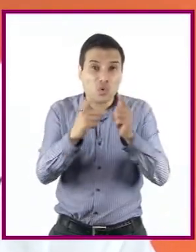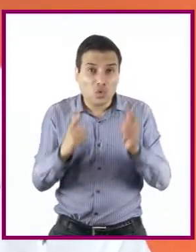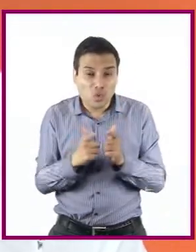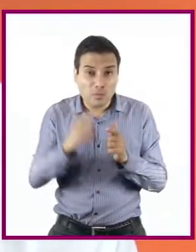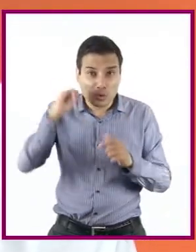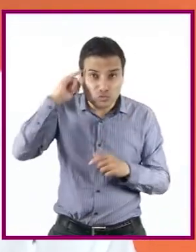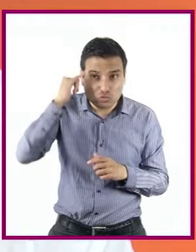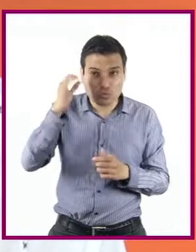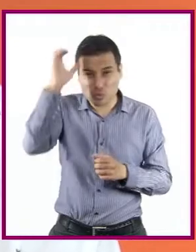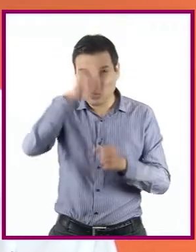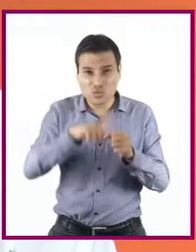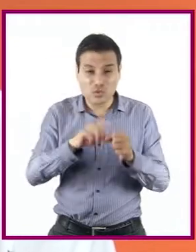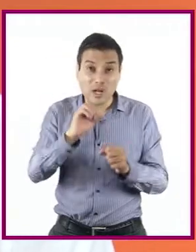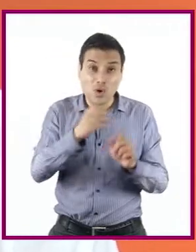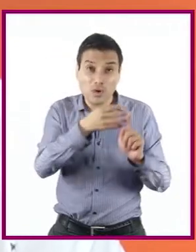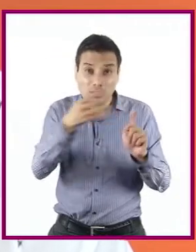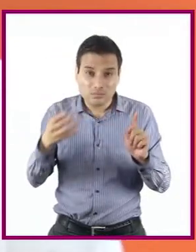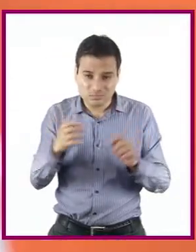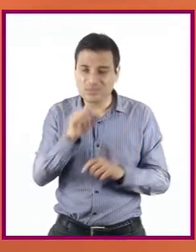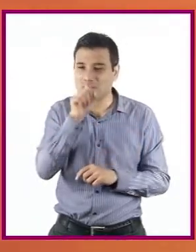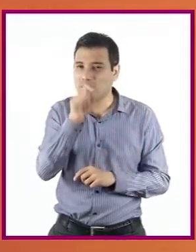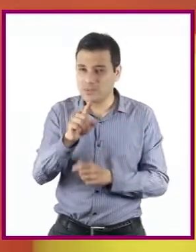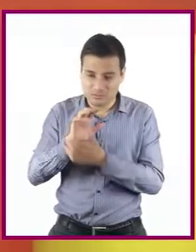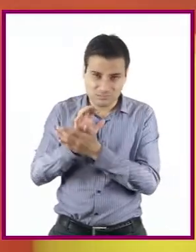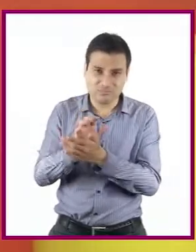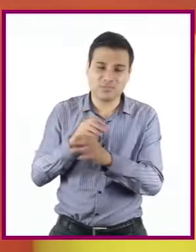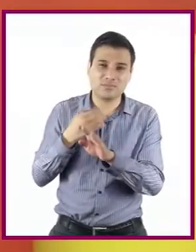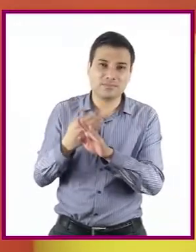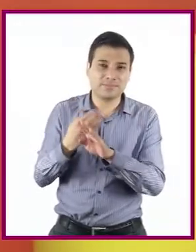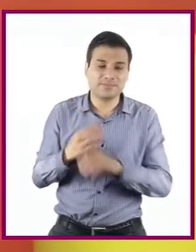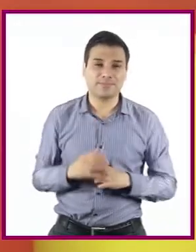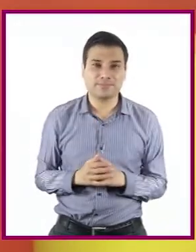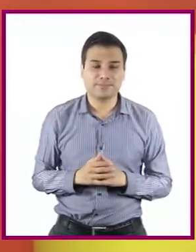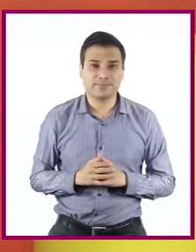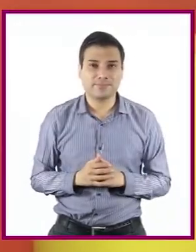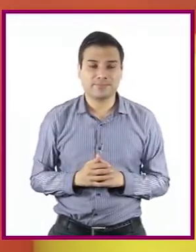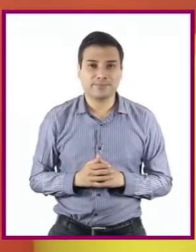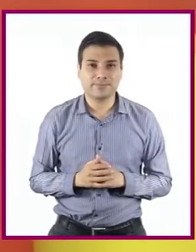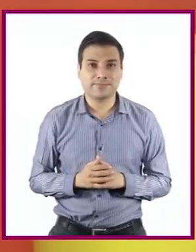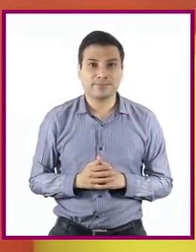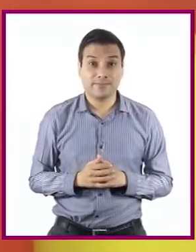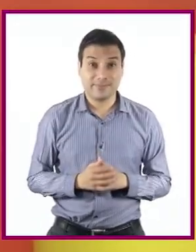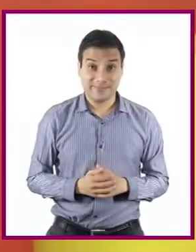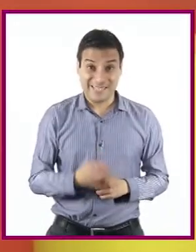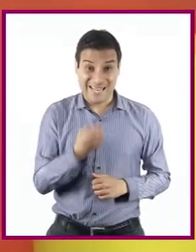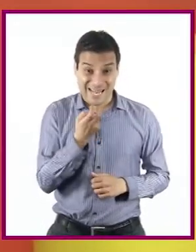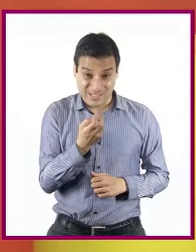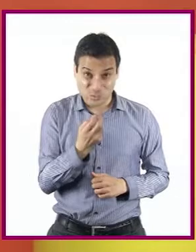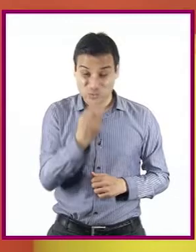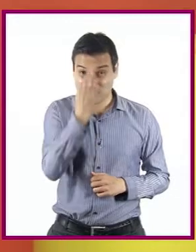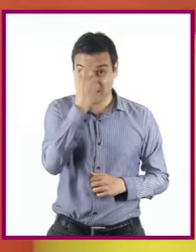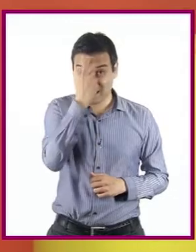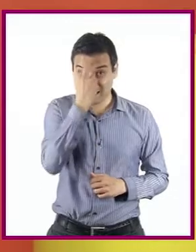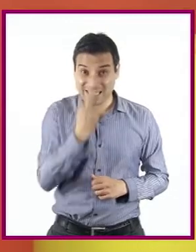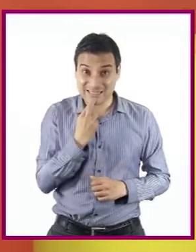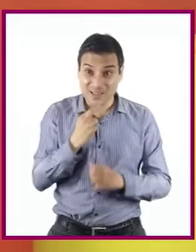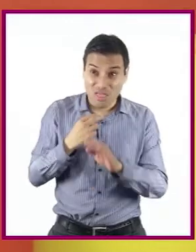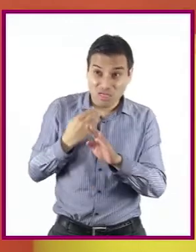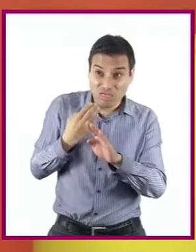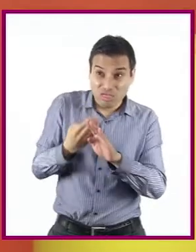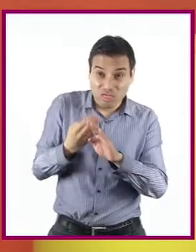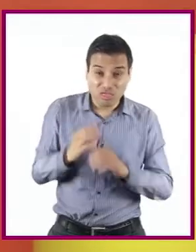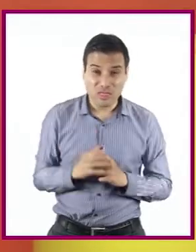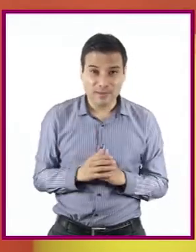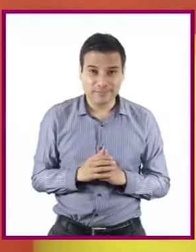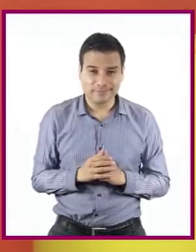una orientación sexual diferente a la de la mayoría. Estas expresiones racistas y discriminatorias son también atentados